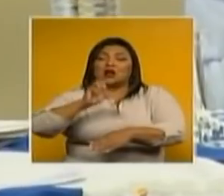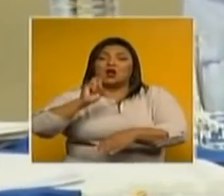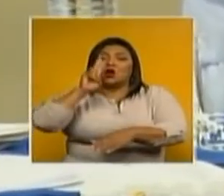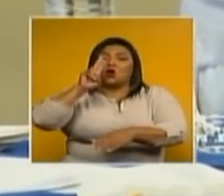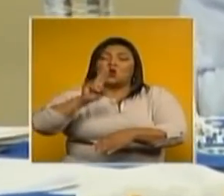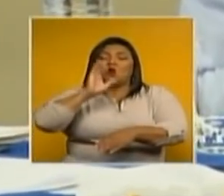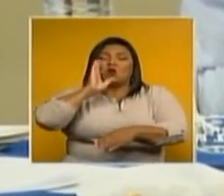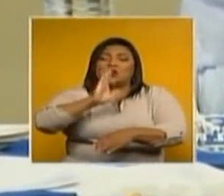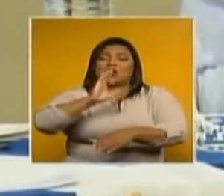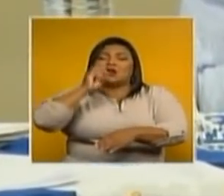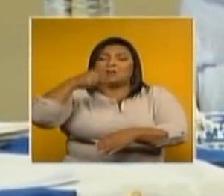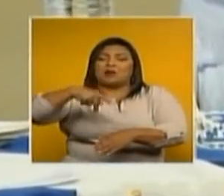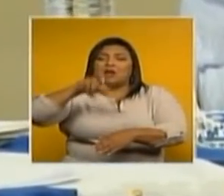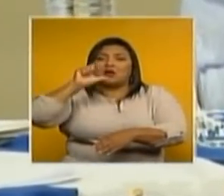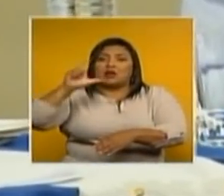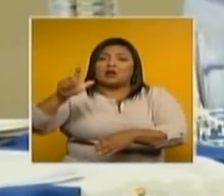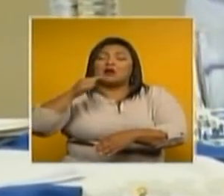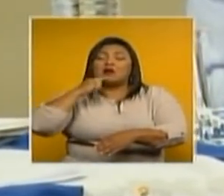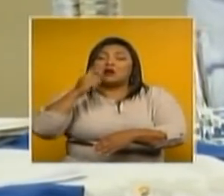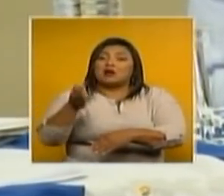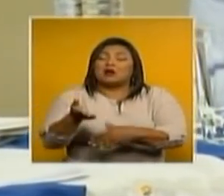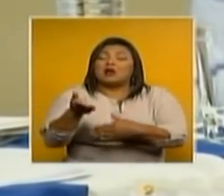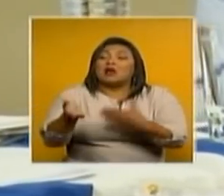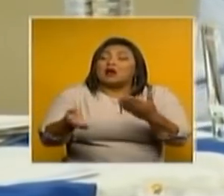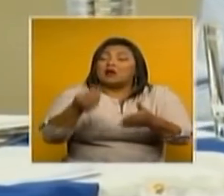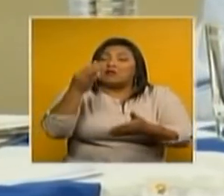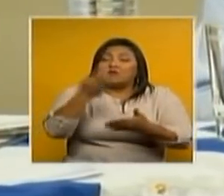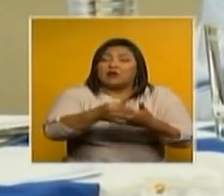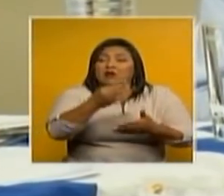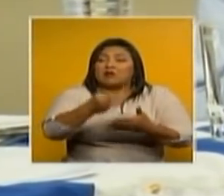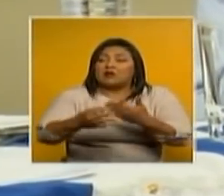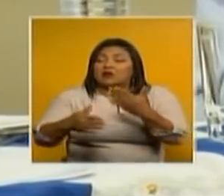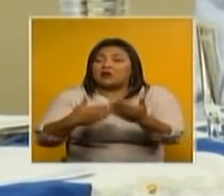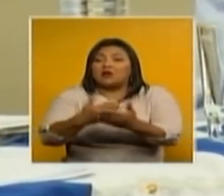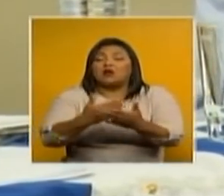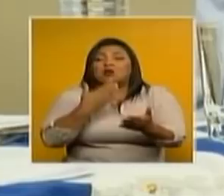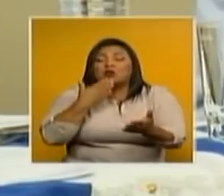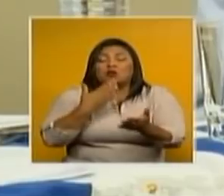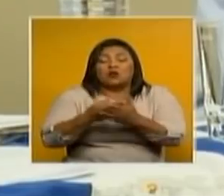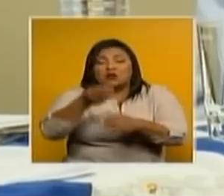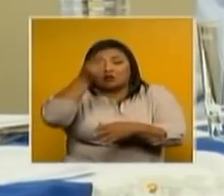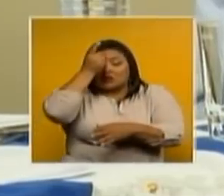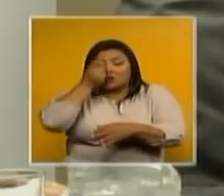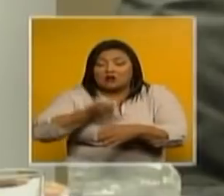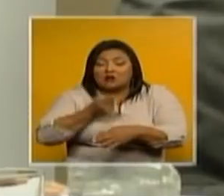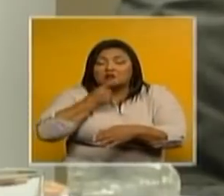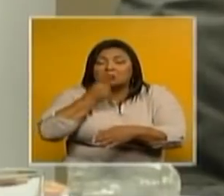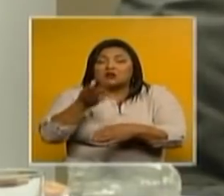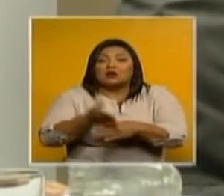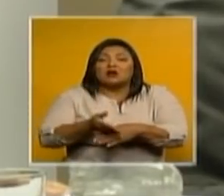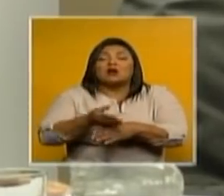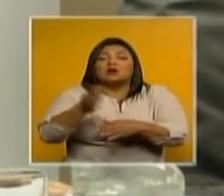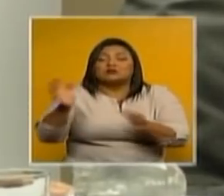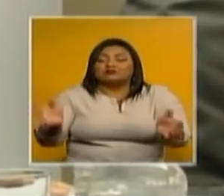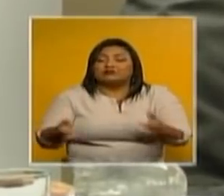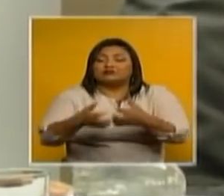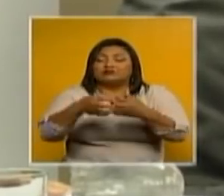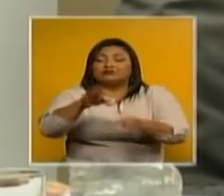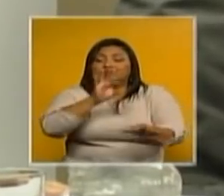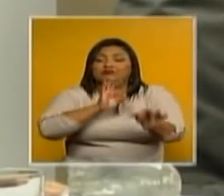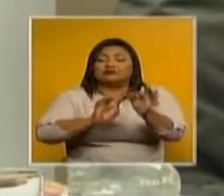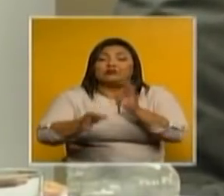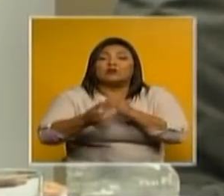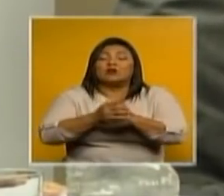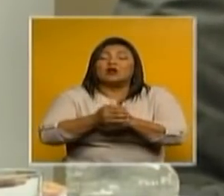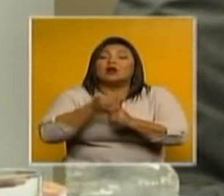UTPL. La resolución se tomó debido a varias faltas de probidad y esta decisión fue por unanimidad. Suad Mansur